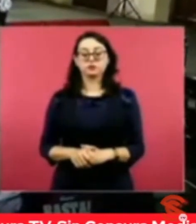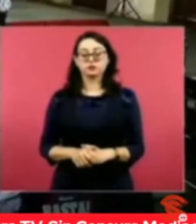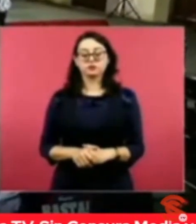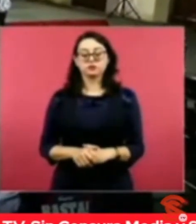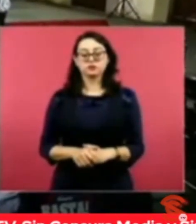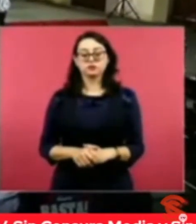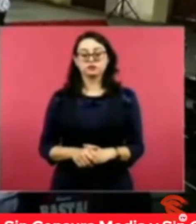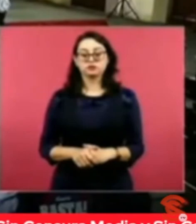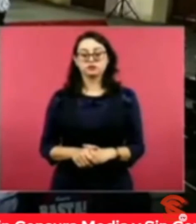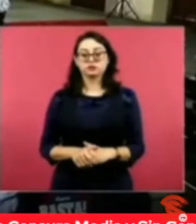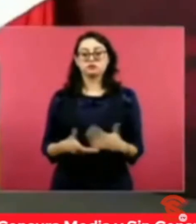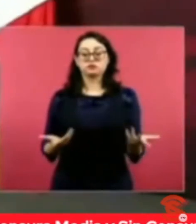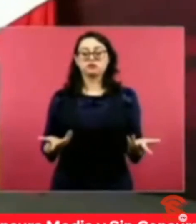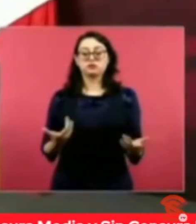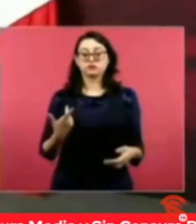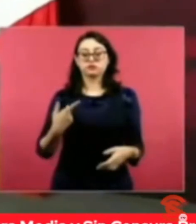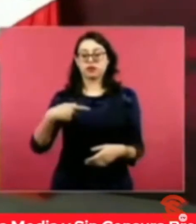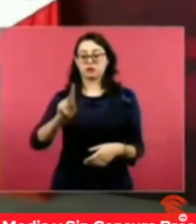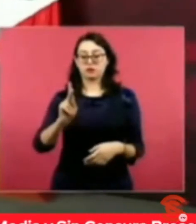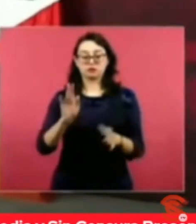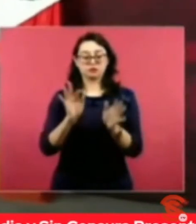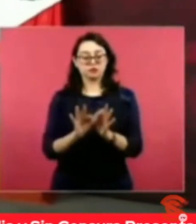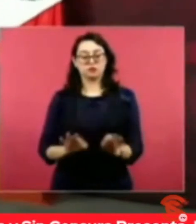defender a todos los mexicanos.